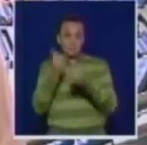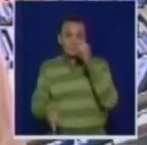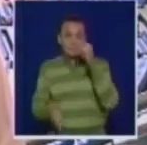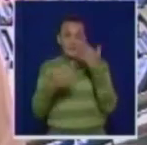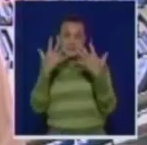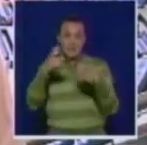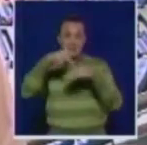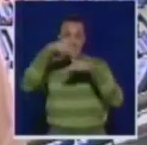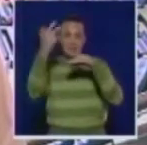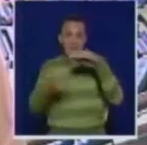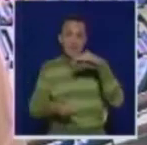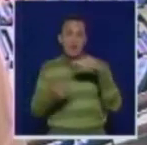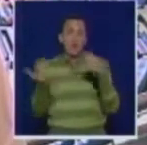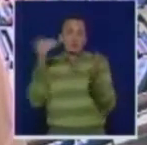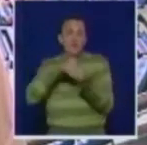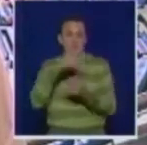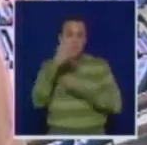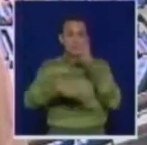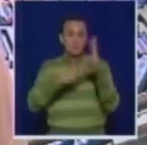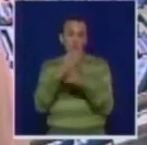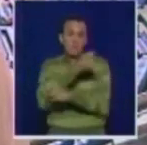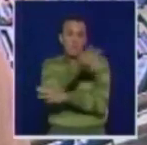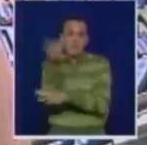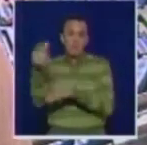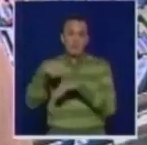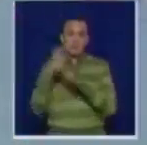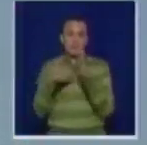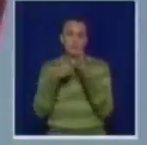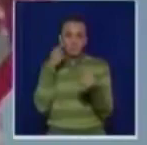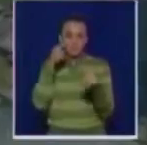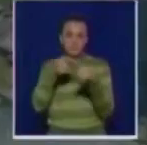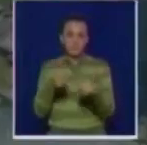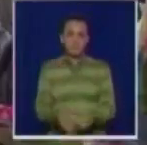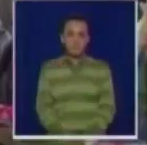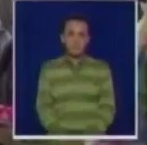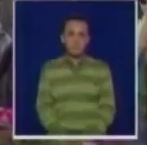temporada repetir como campeón del mundo de esta disciplina.